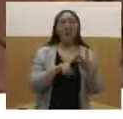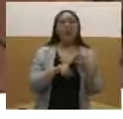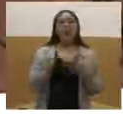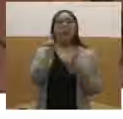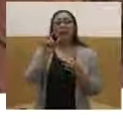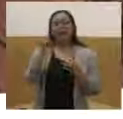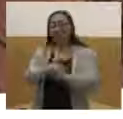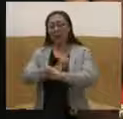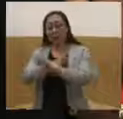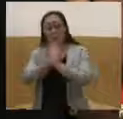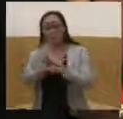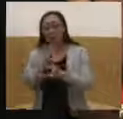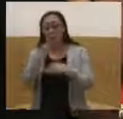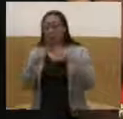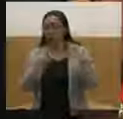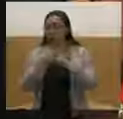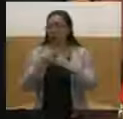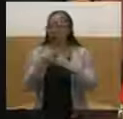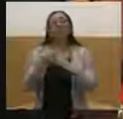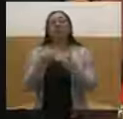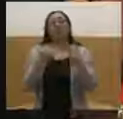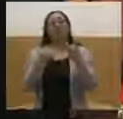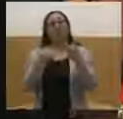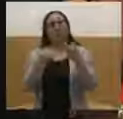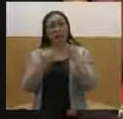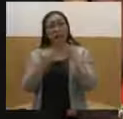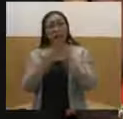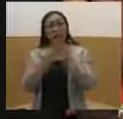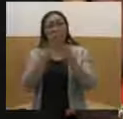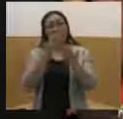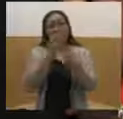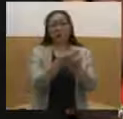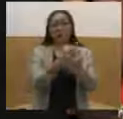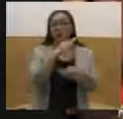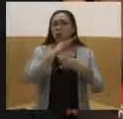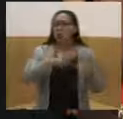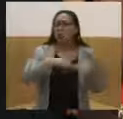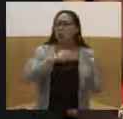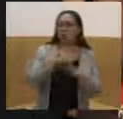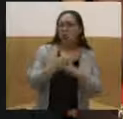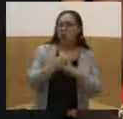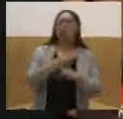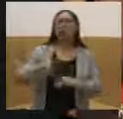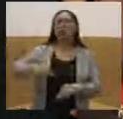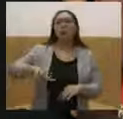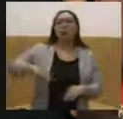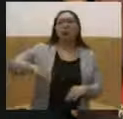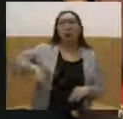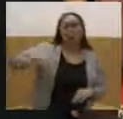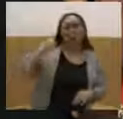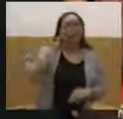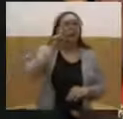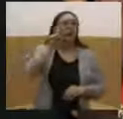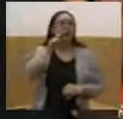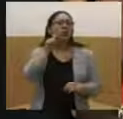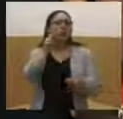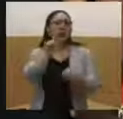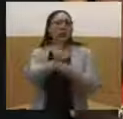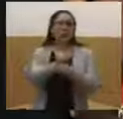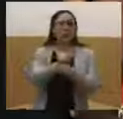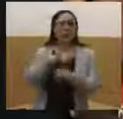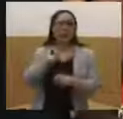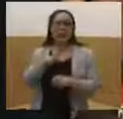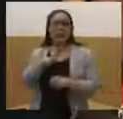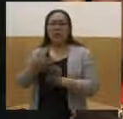claridad, tercera propuesta, todos los delitos sexuales en contra de niñas, adolescentes y en contra de las